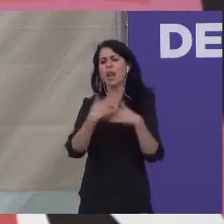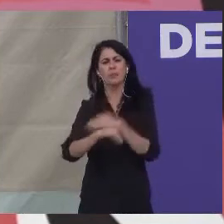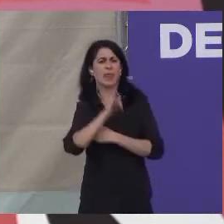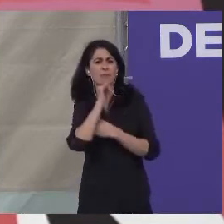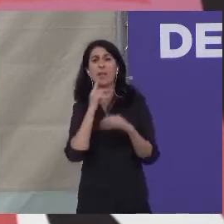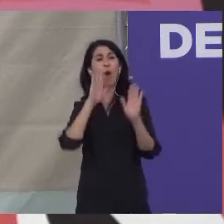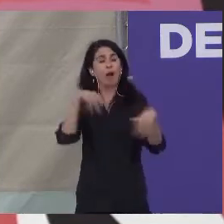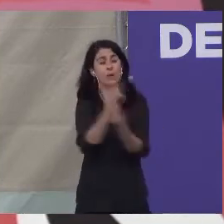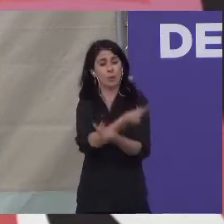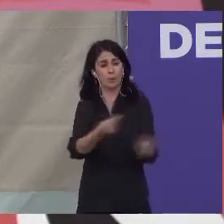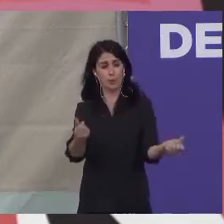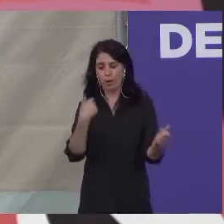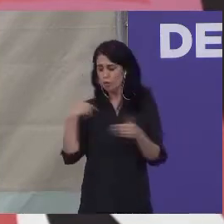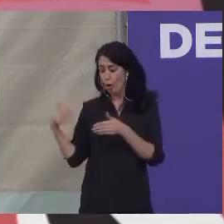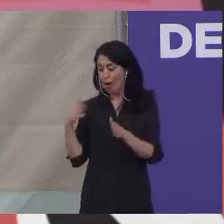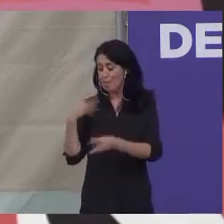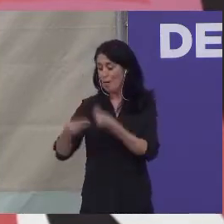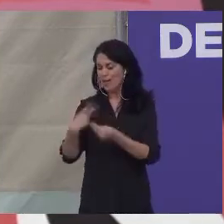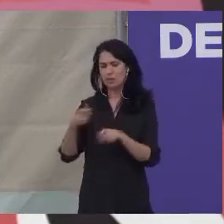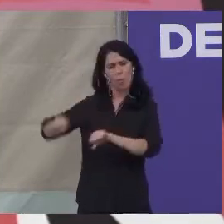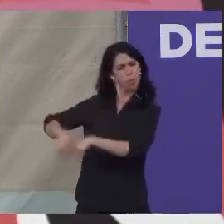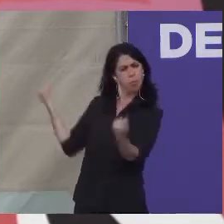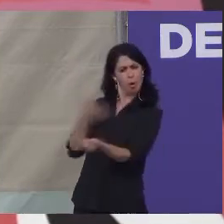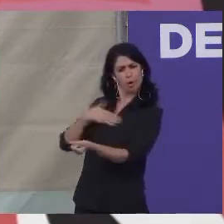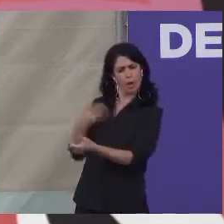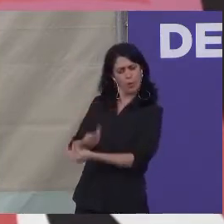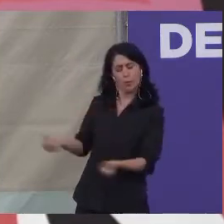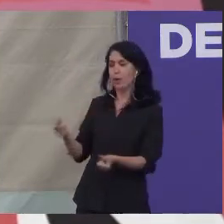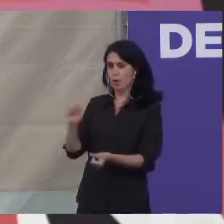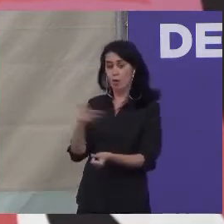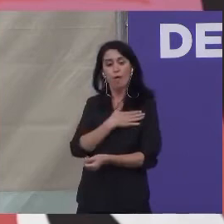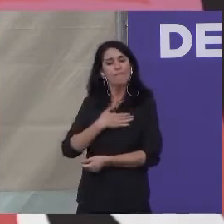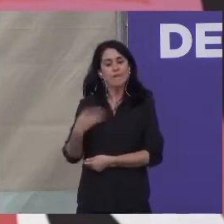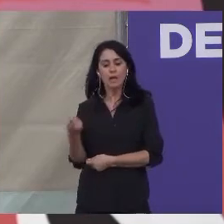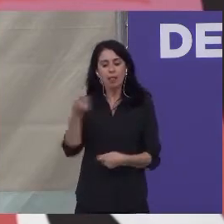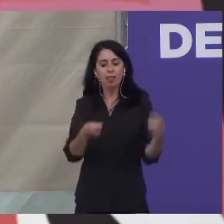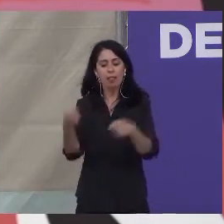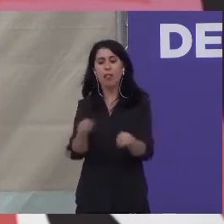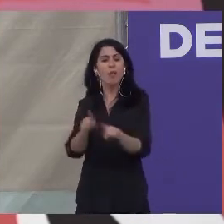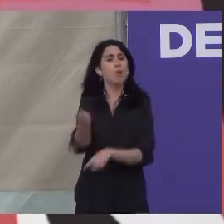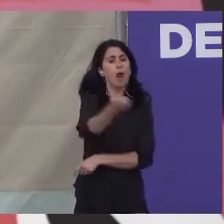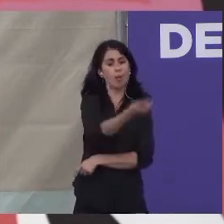destruir ningún camino hecho ya. Vengo a aportar mi granito de arena como cualquiera de vosotros y vosotras.